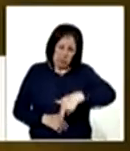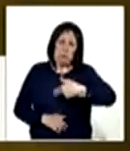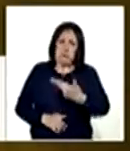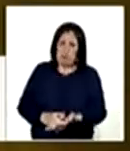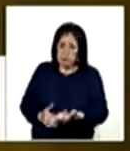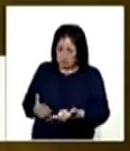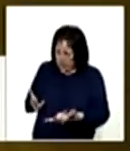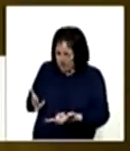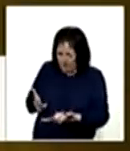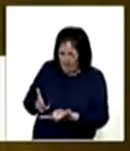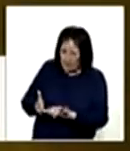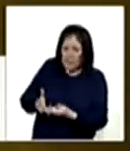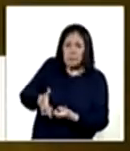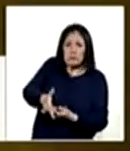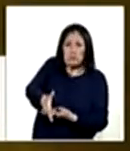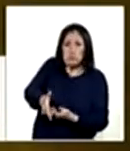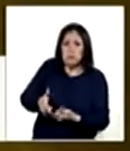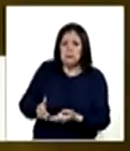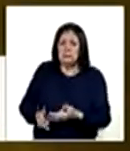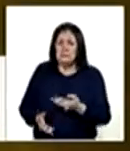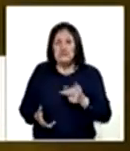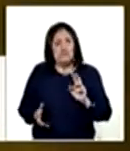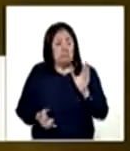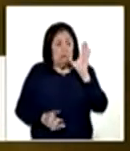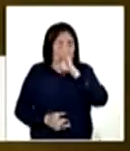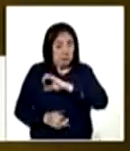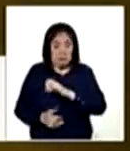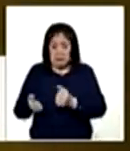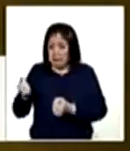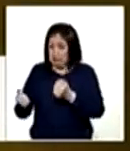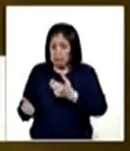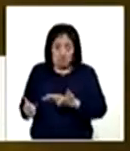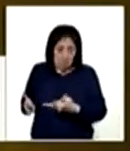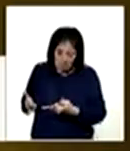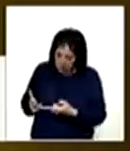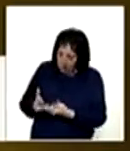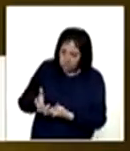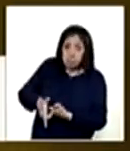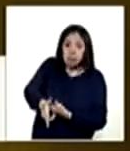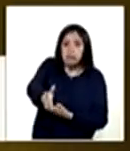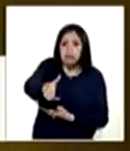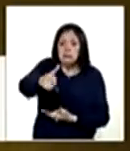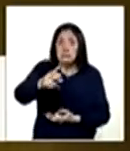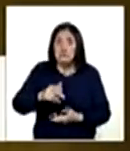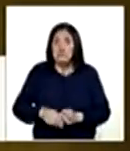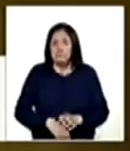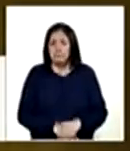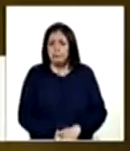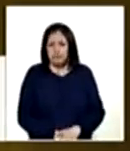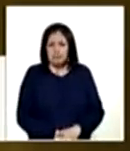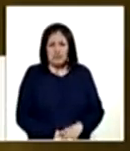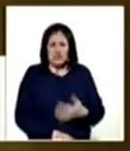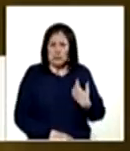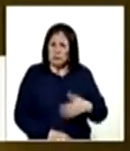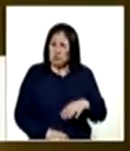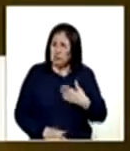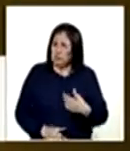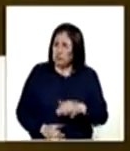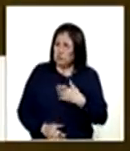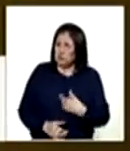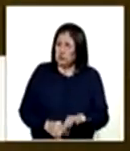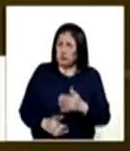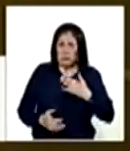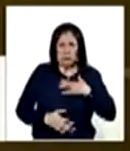los vehículos. Y parece que no lo ve, este conductor no lo ve y sigue de largo su marcha, pasando por encima de